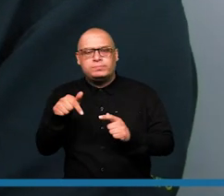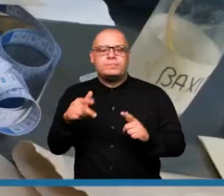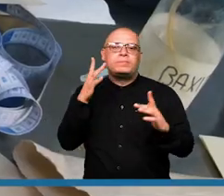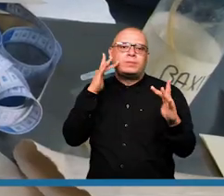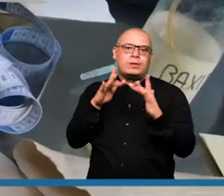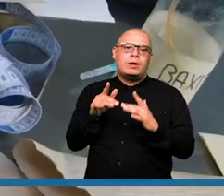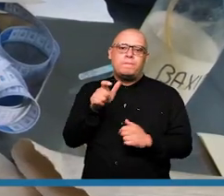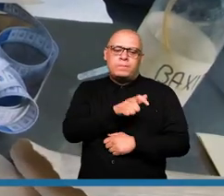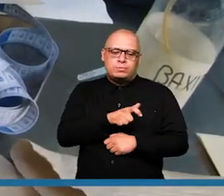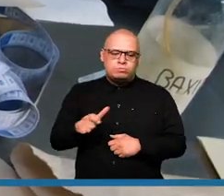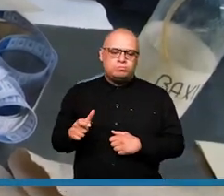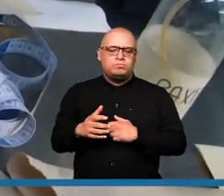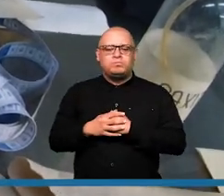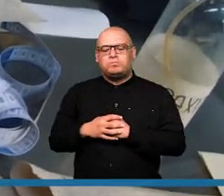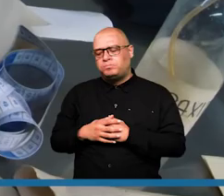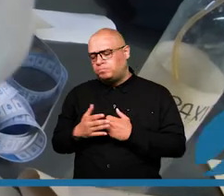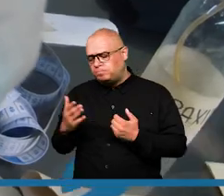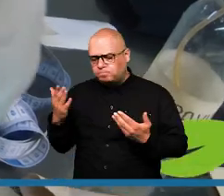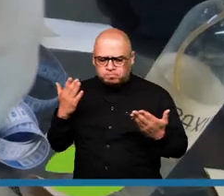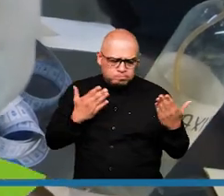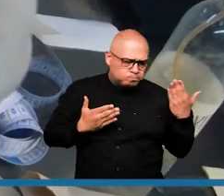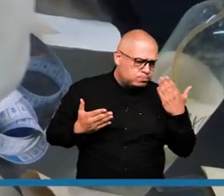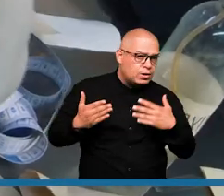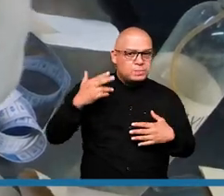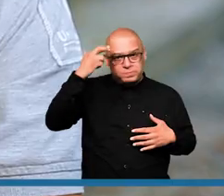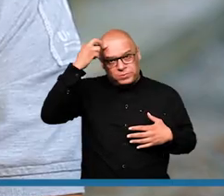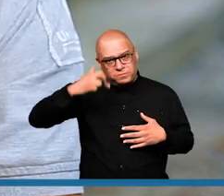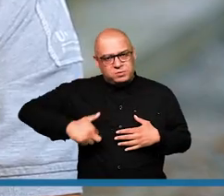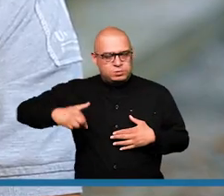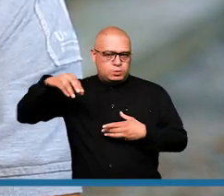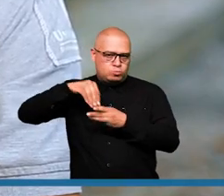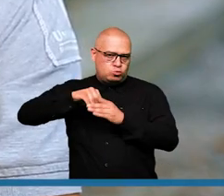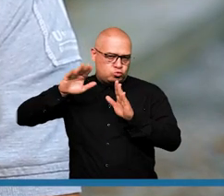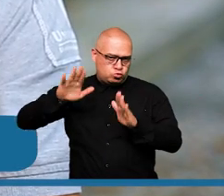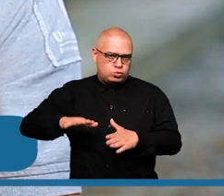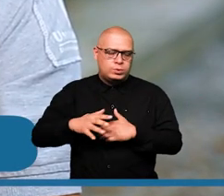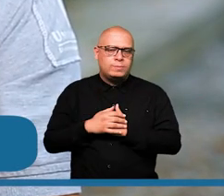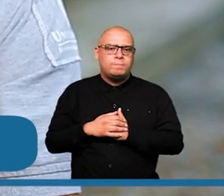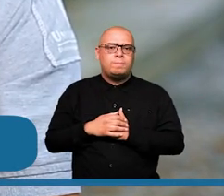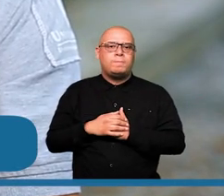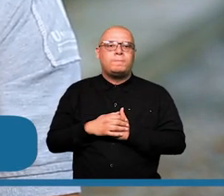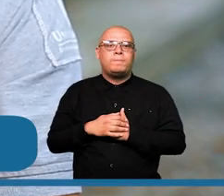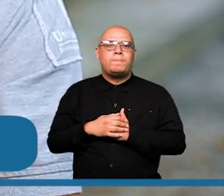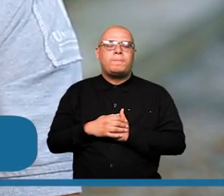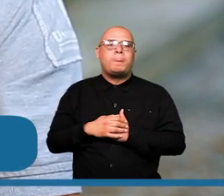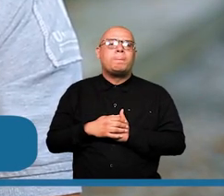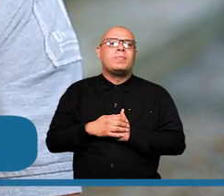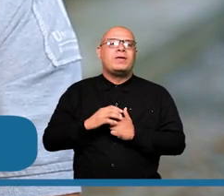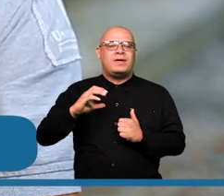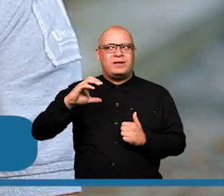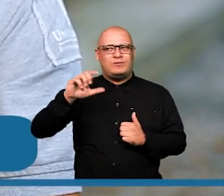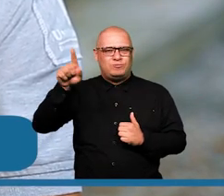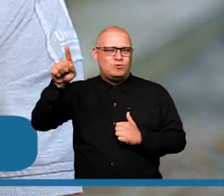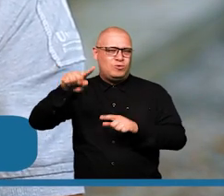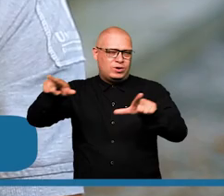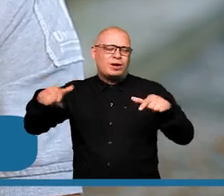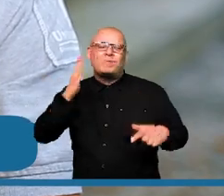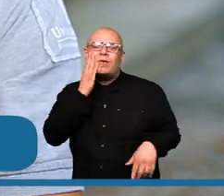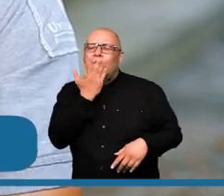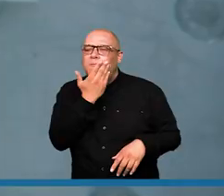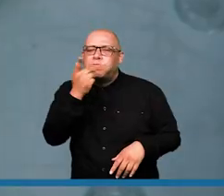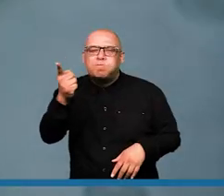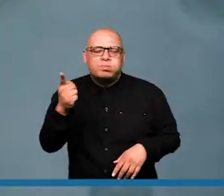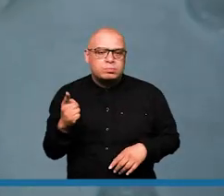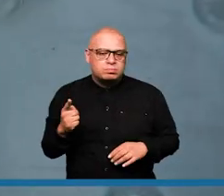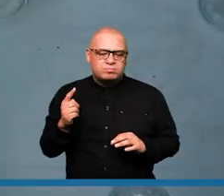del área metropolitana, profesionales del CAP, y revisamos, de acuerdo a los animales, para dónde es su zona de distribución